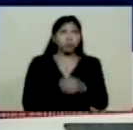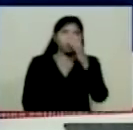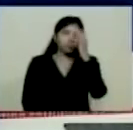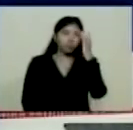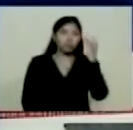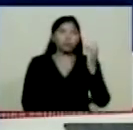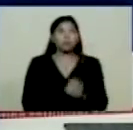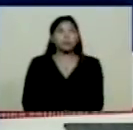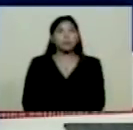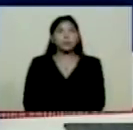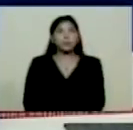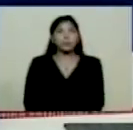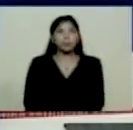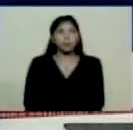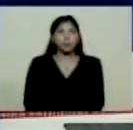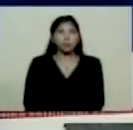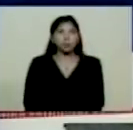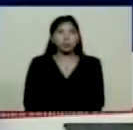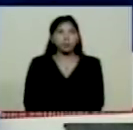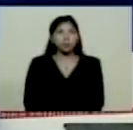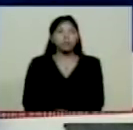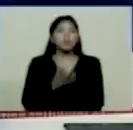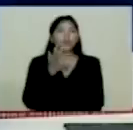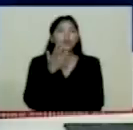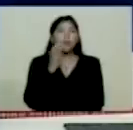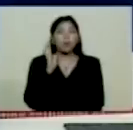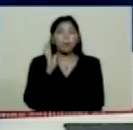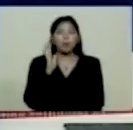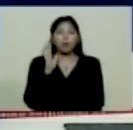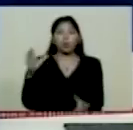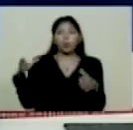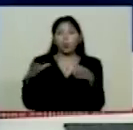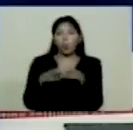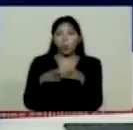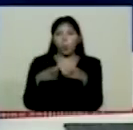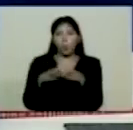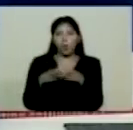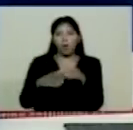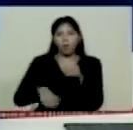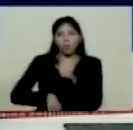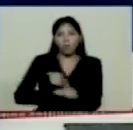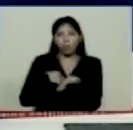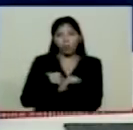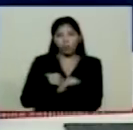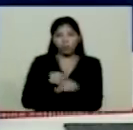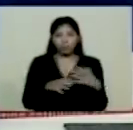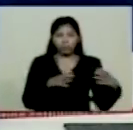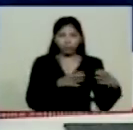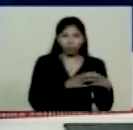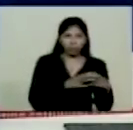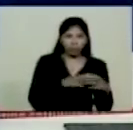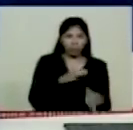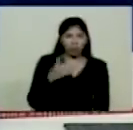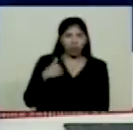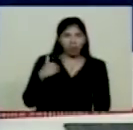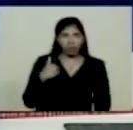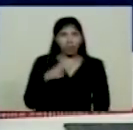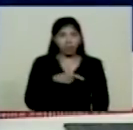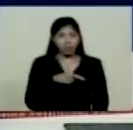gana. Si fueran selección de fútbol y fuera selección argentina, solamente reconocerían el último